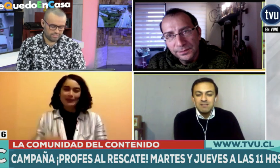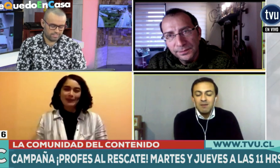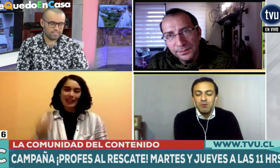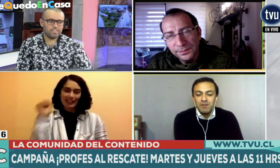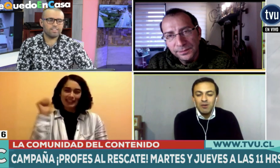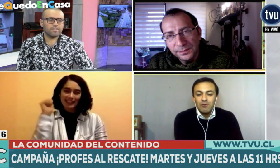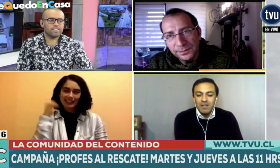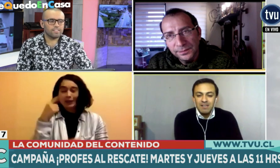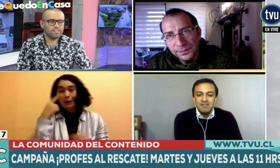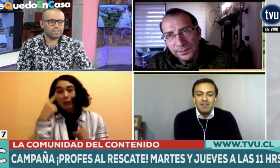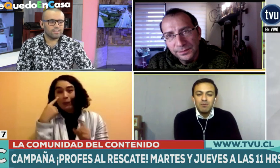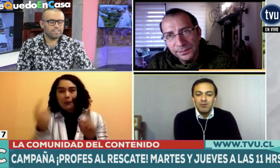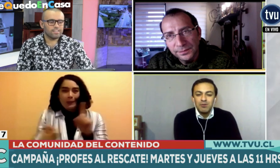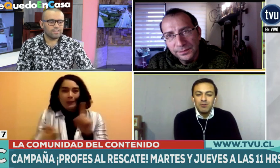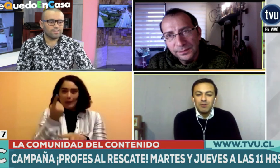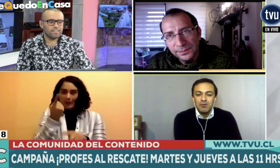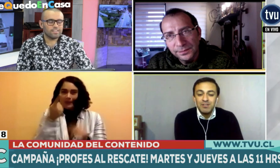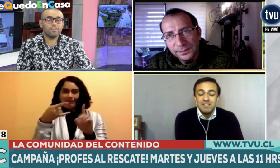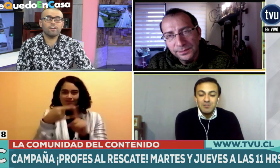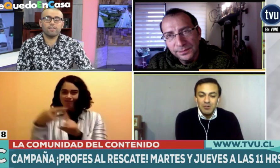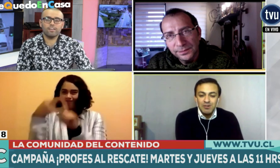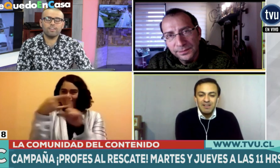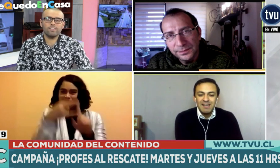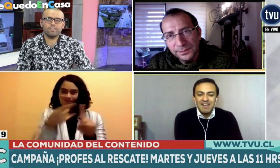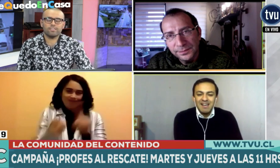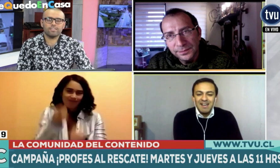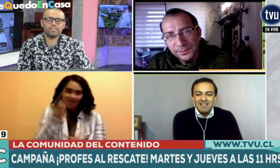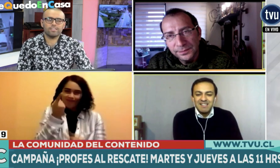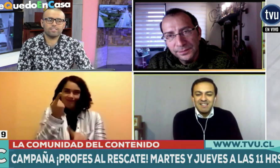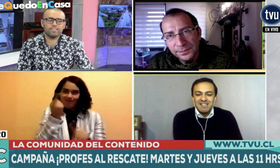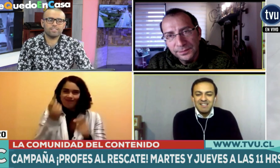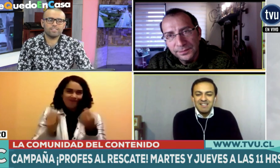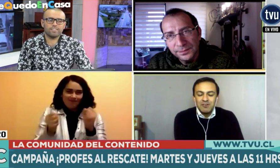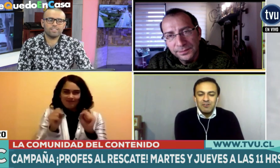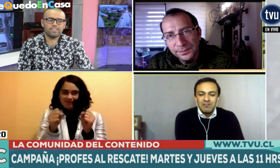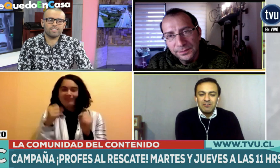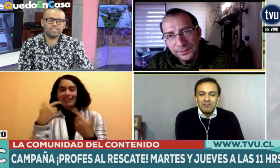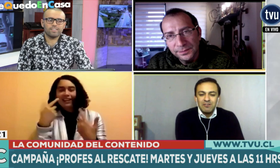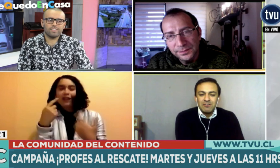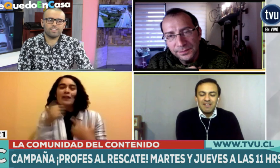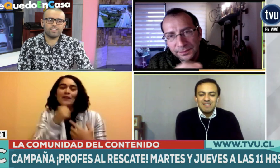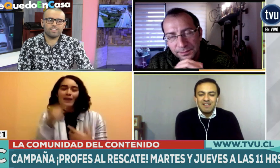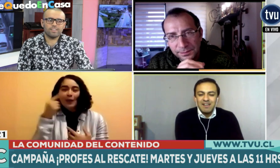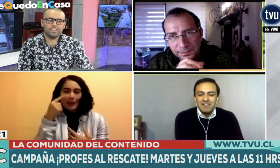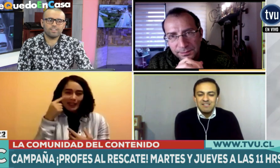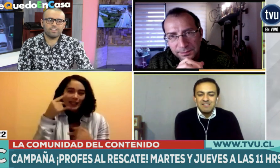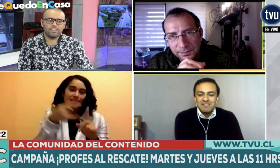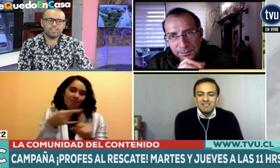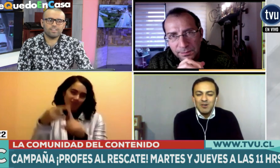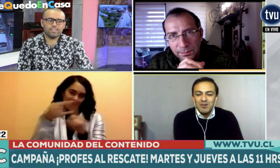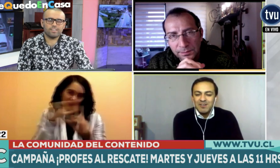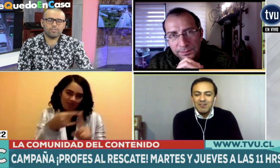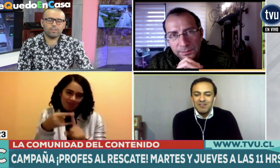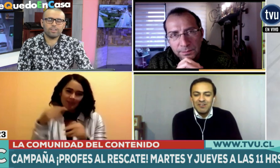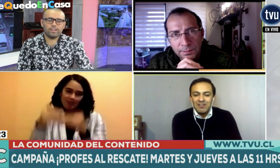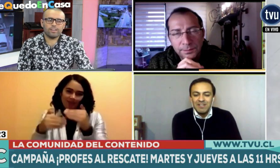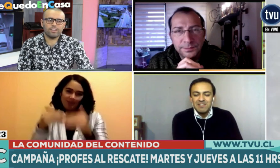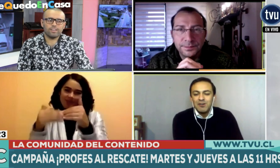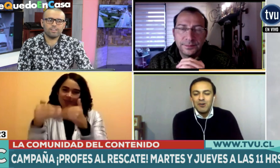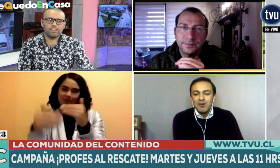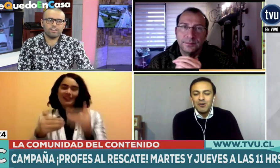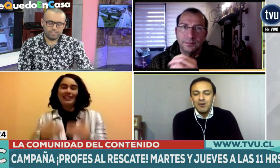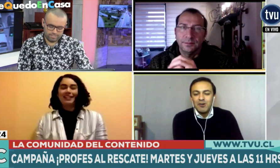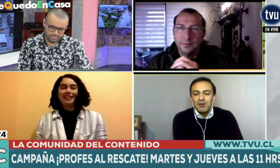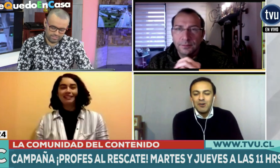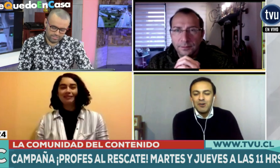curso de lengua de señas por videoconferencia y pronto vamos a abrir otra sección. Así que, no, no, hicimos esa adaptación con lo que